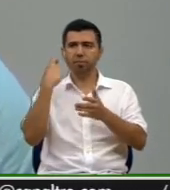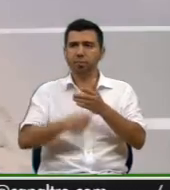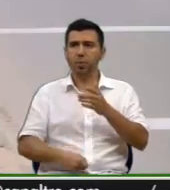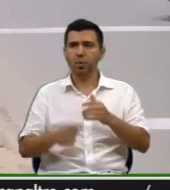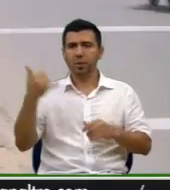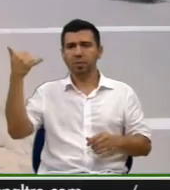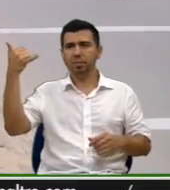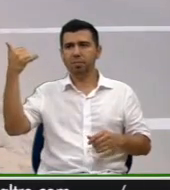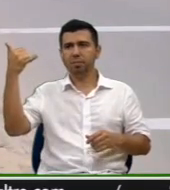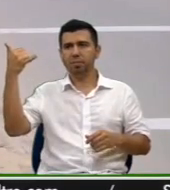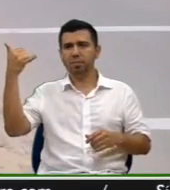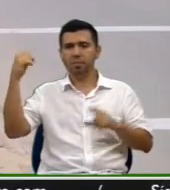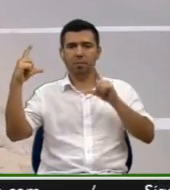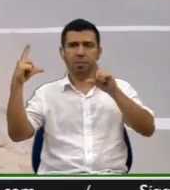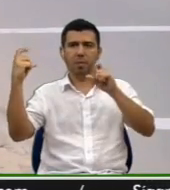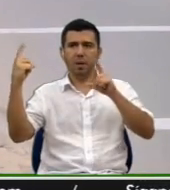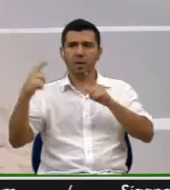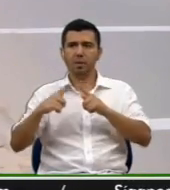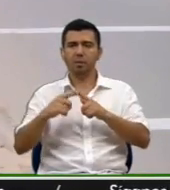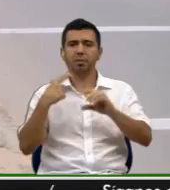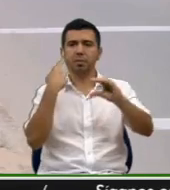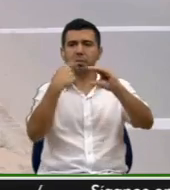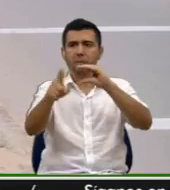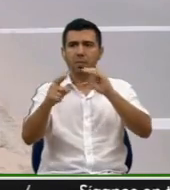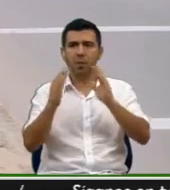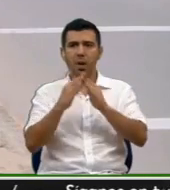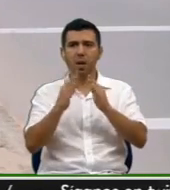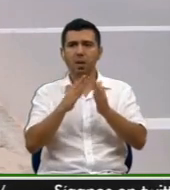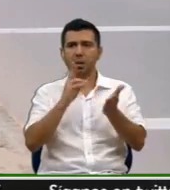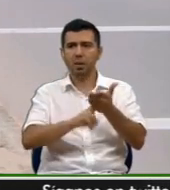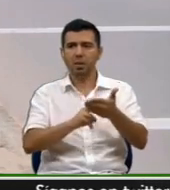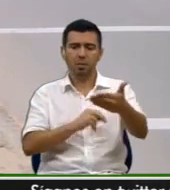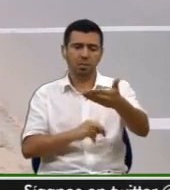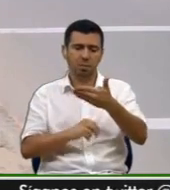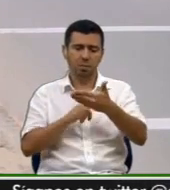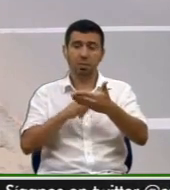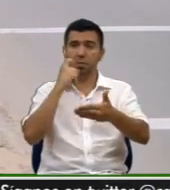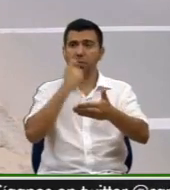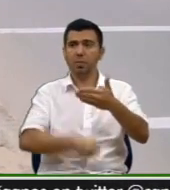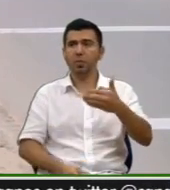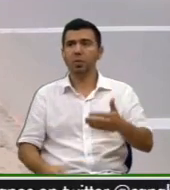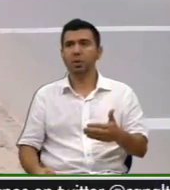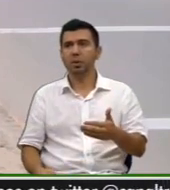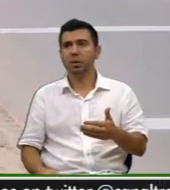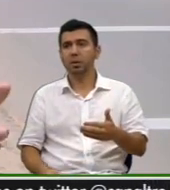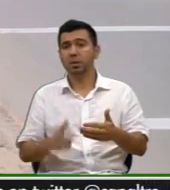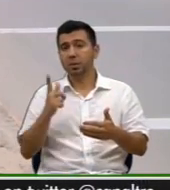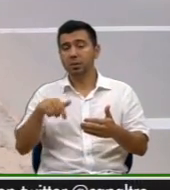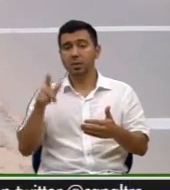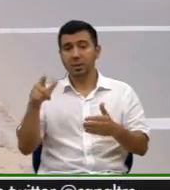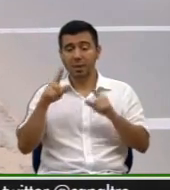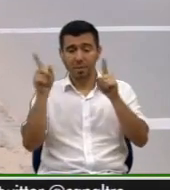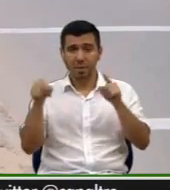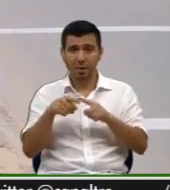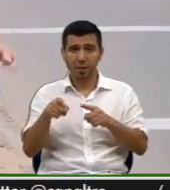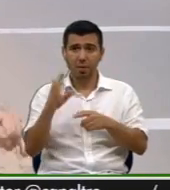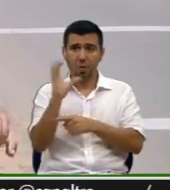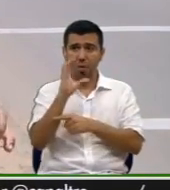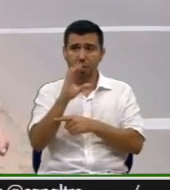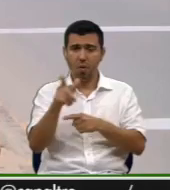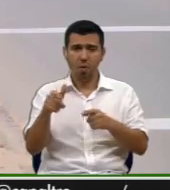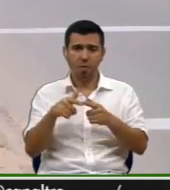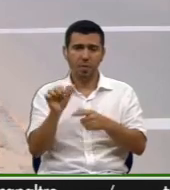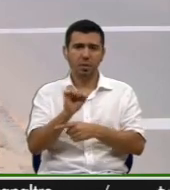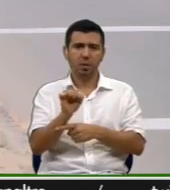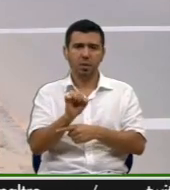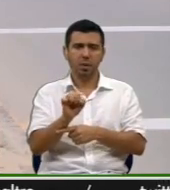casa. Otro de los temas que no ha dejado satisfechos a los conductores con vehículos colombianos es que sienten que no hay igualdad, porque en esta